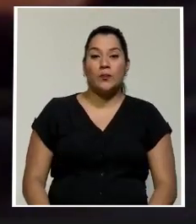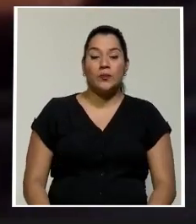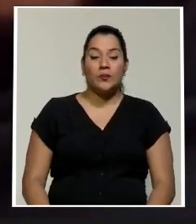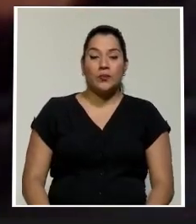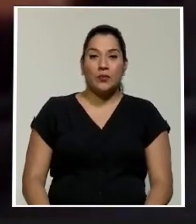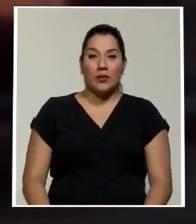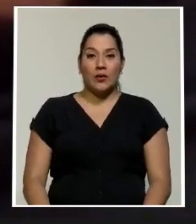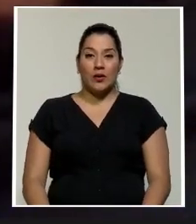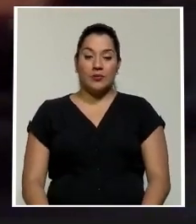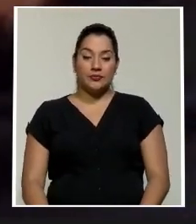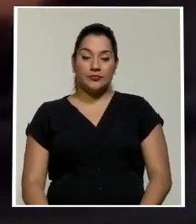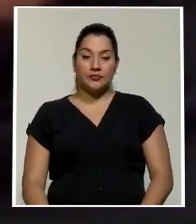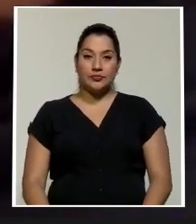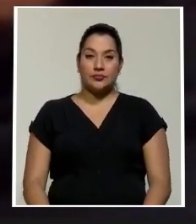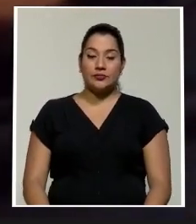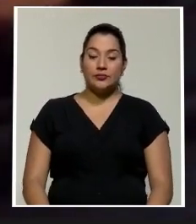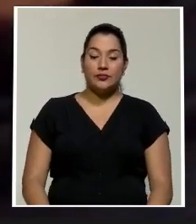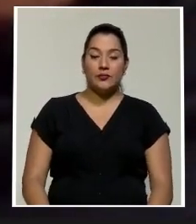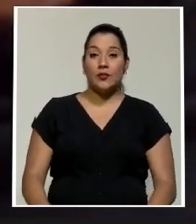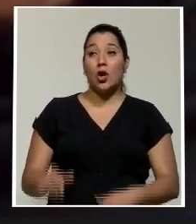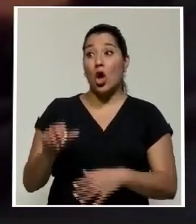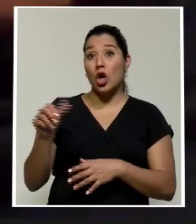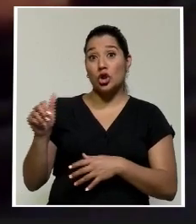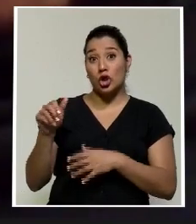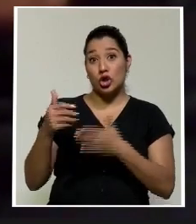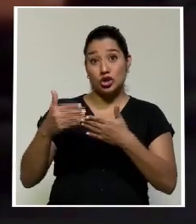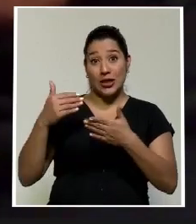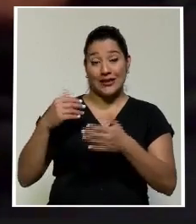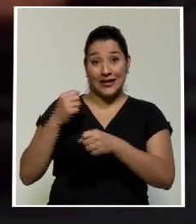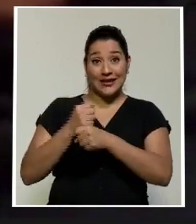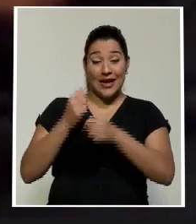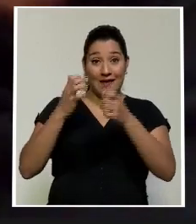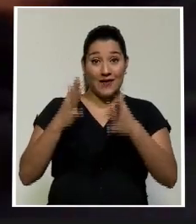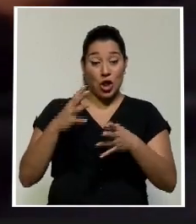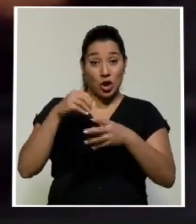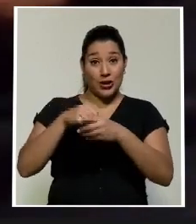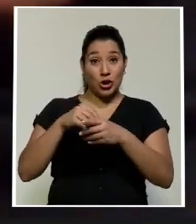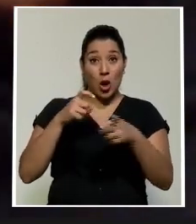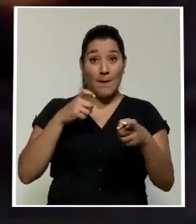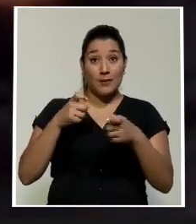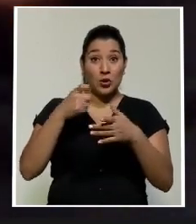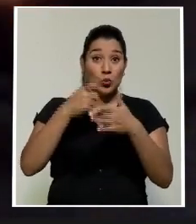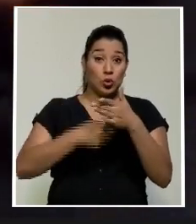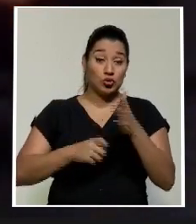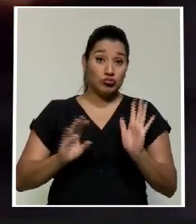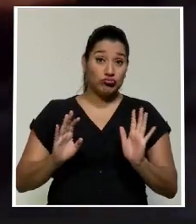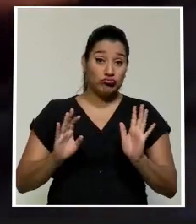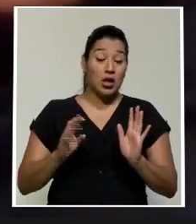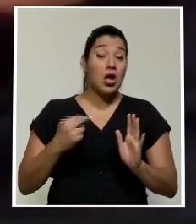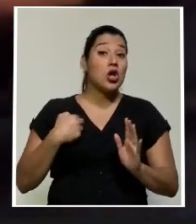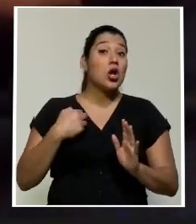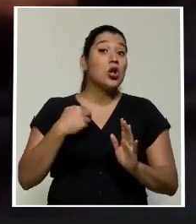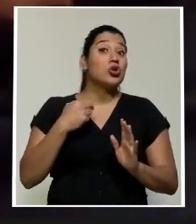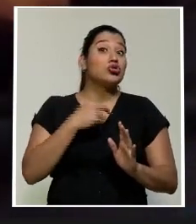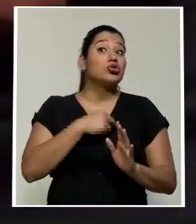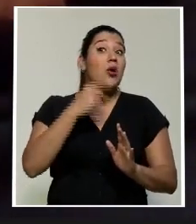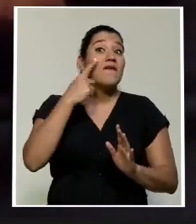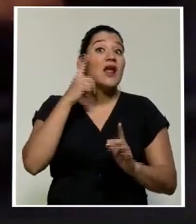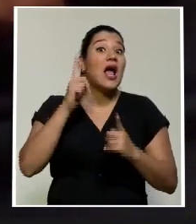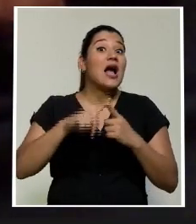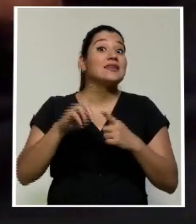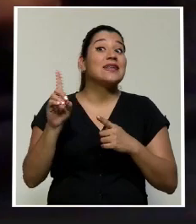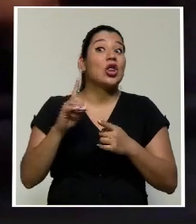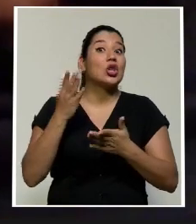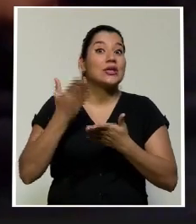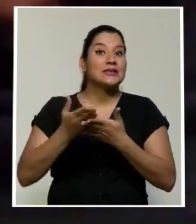de la DIAN, de la Administración de Impuestos. Vamos a ver hasta dónde llega el caso.